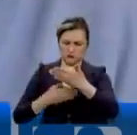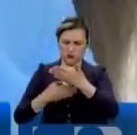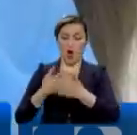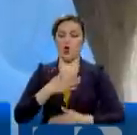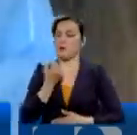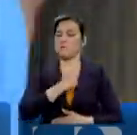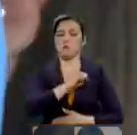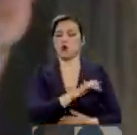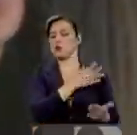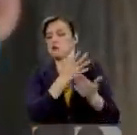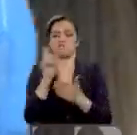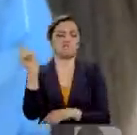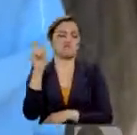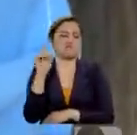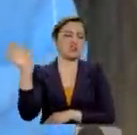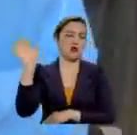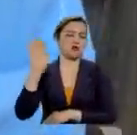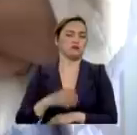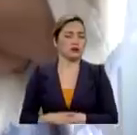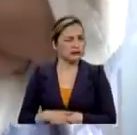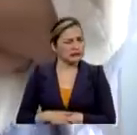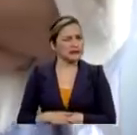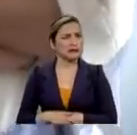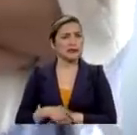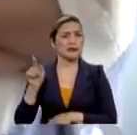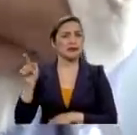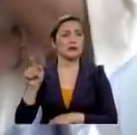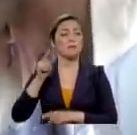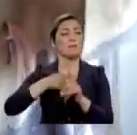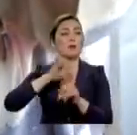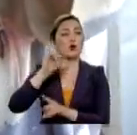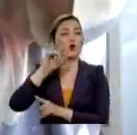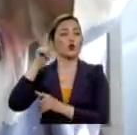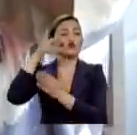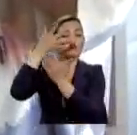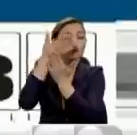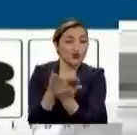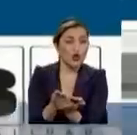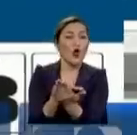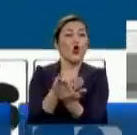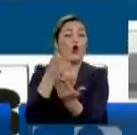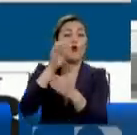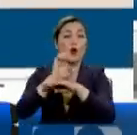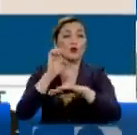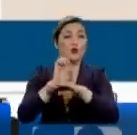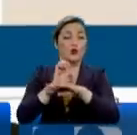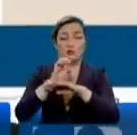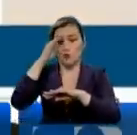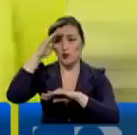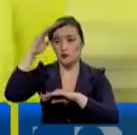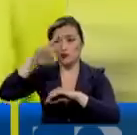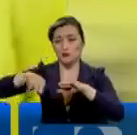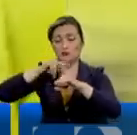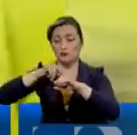regresará. Su madre llegó a Ecuador en el mes de julio con la esperanza de encontrar a Tessy y junto a la Policía Nacional ha emprendido su